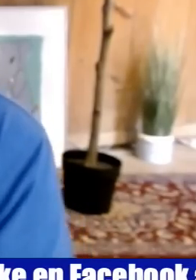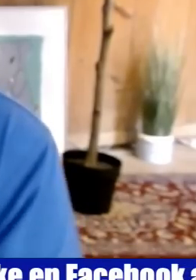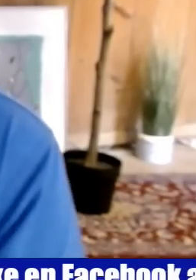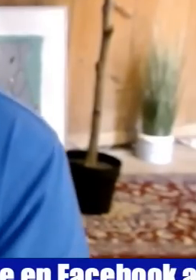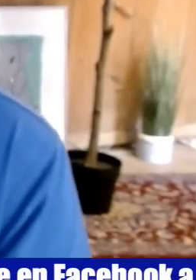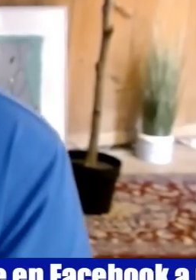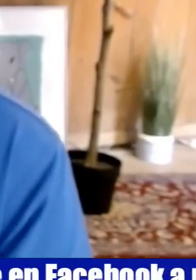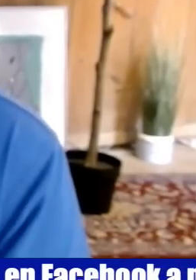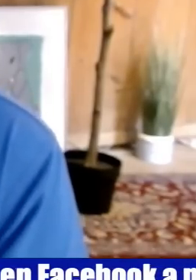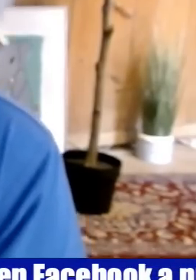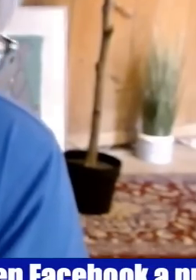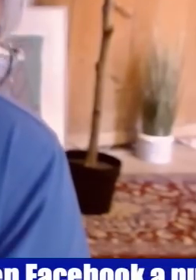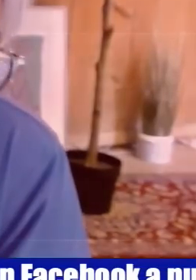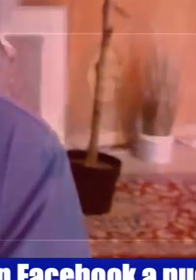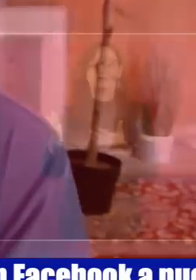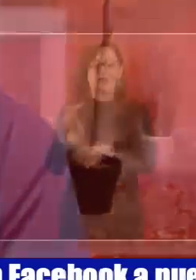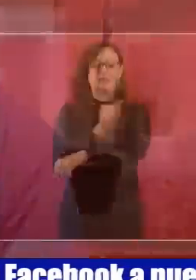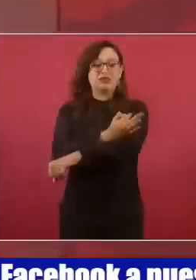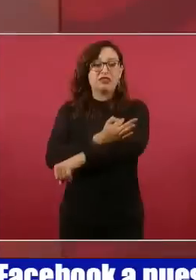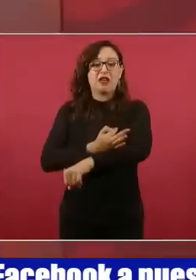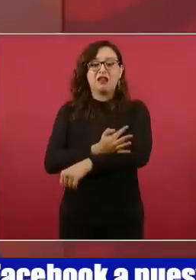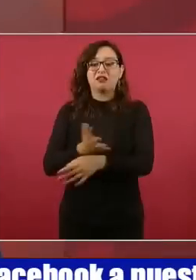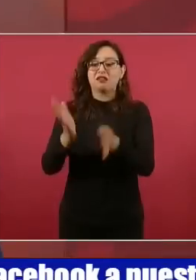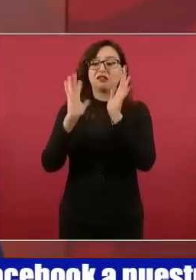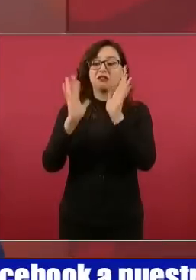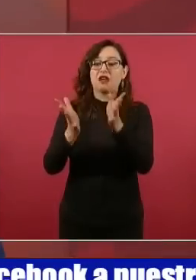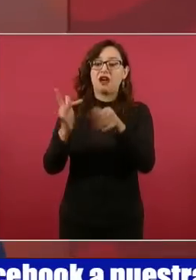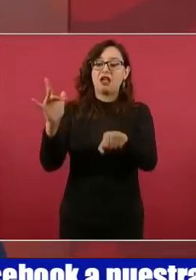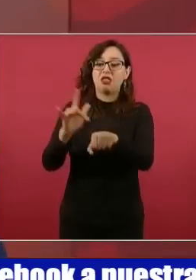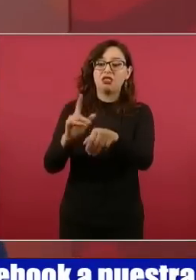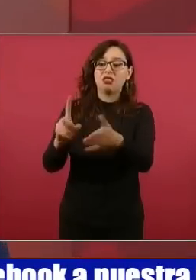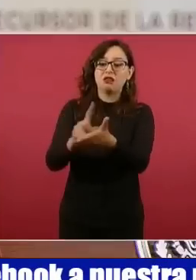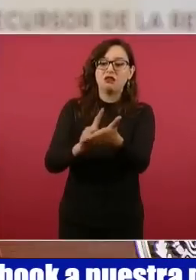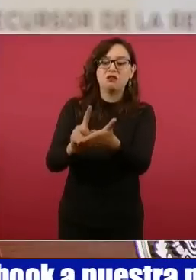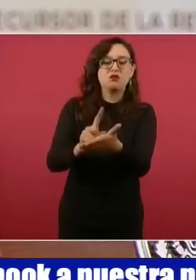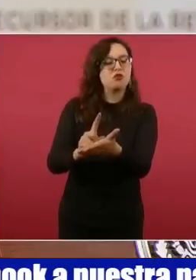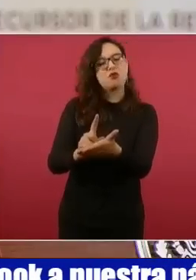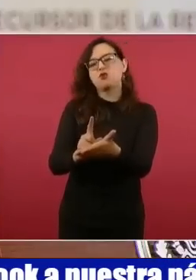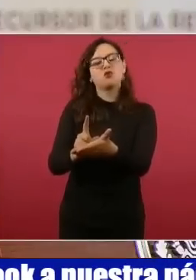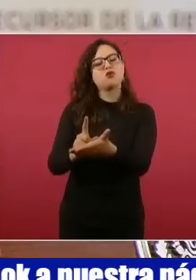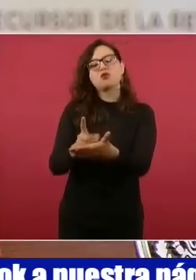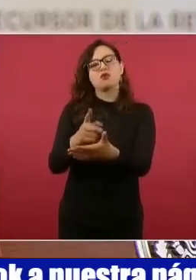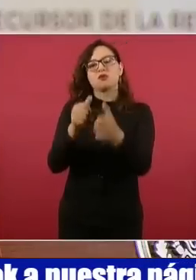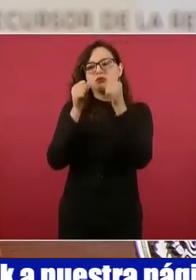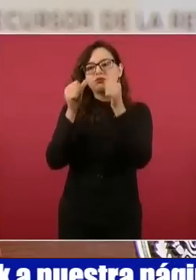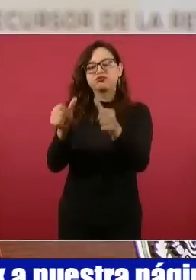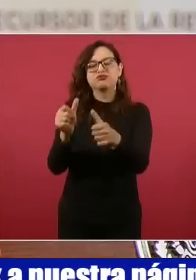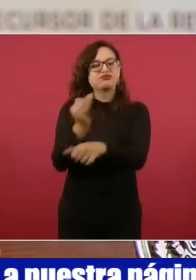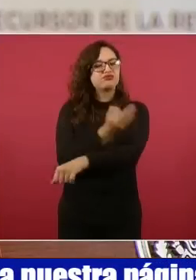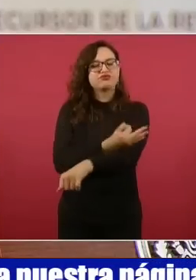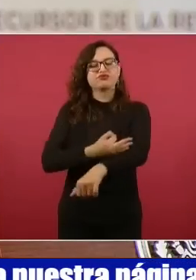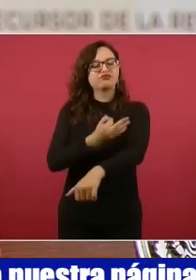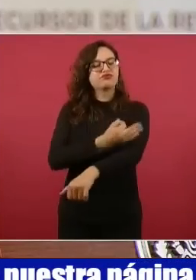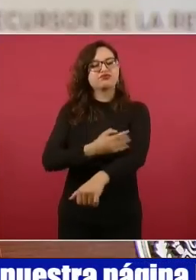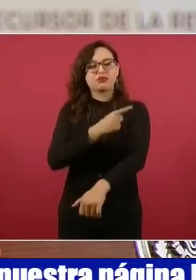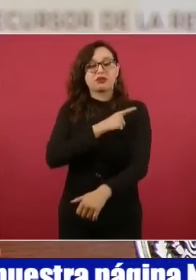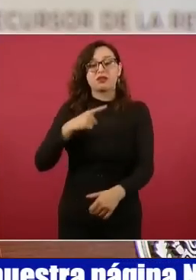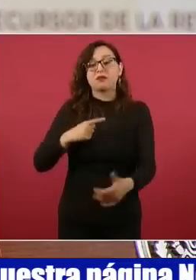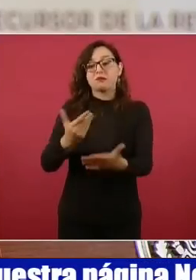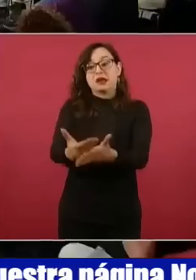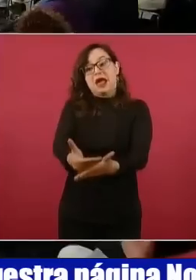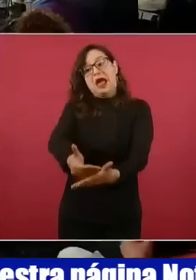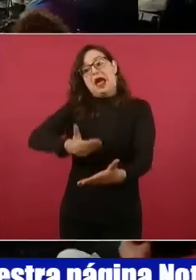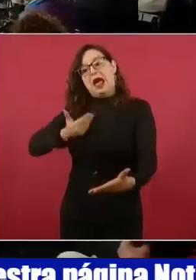de comunicación tradicionales, y se vendían esas ediciones como pan caliente. Claro, claro. El